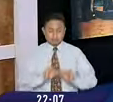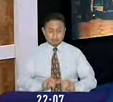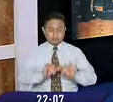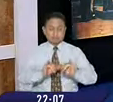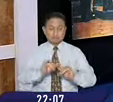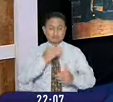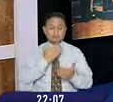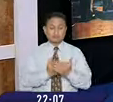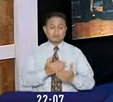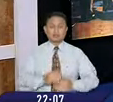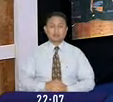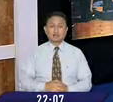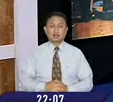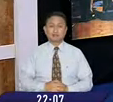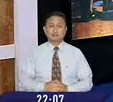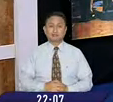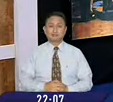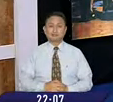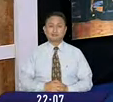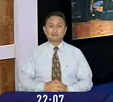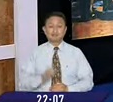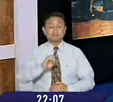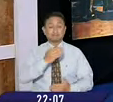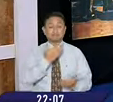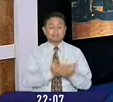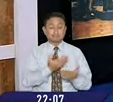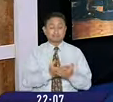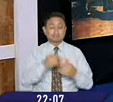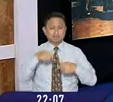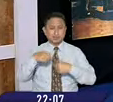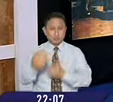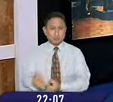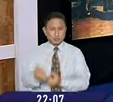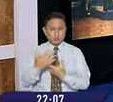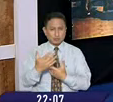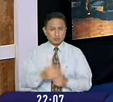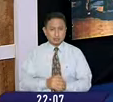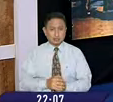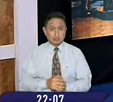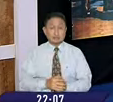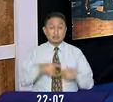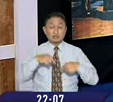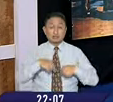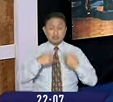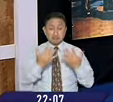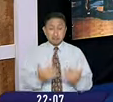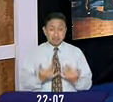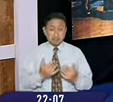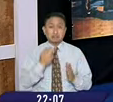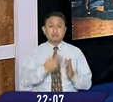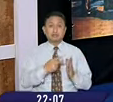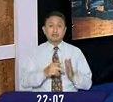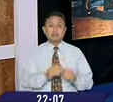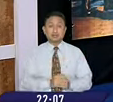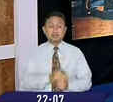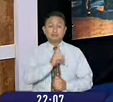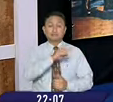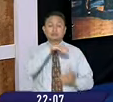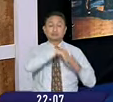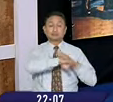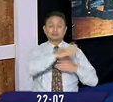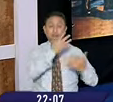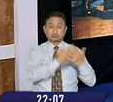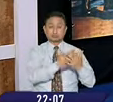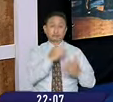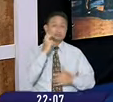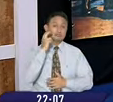amigos televidentes, buenas noches. Buenas noches, Marilyn. Gracias por traernos esa información de última hora. Estaremos pendientes de lo que ocurre en el centro carcelario